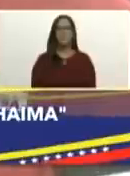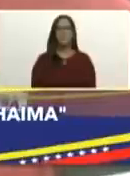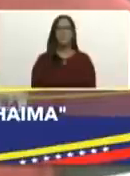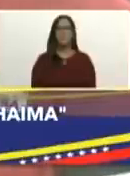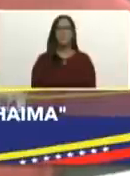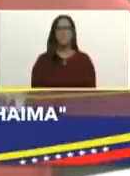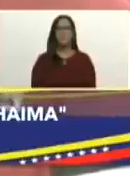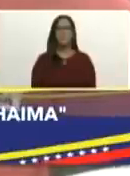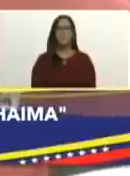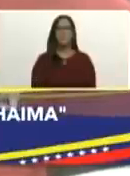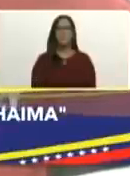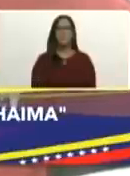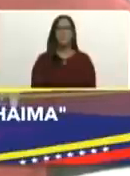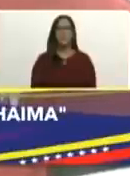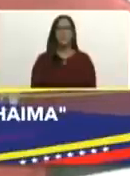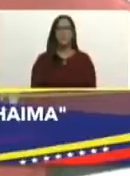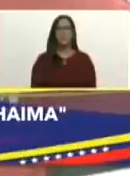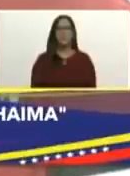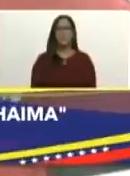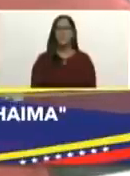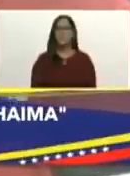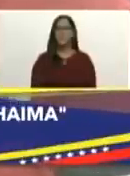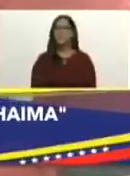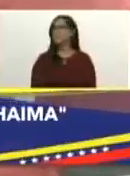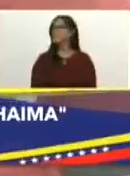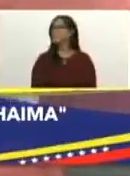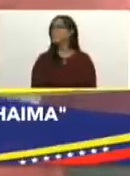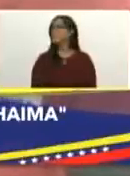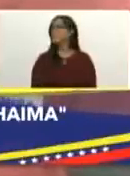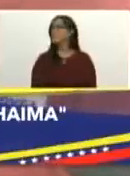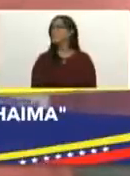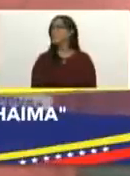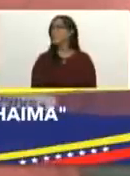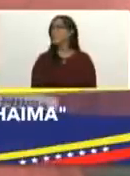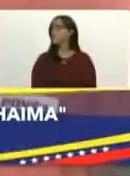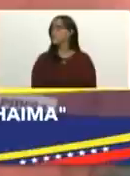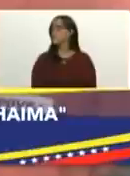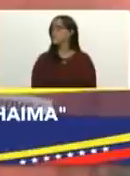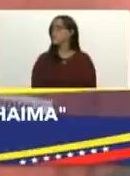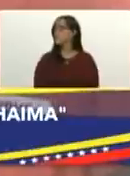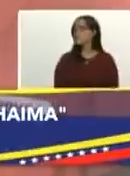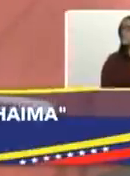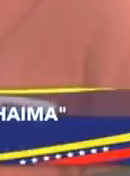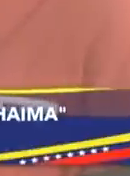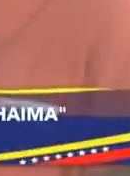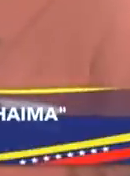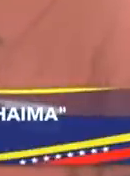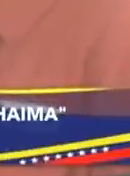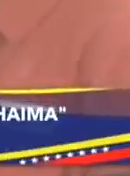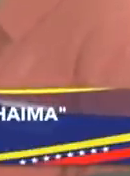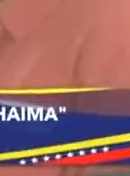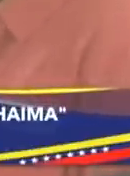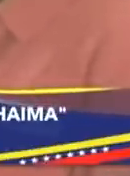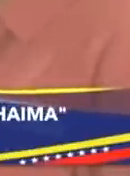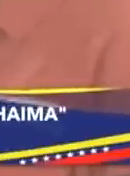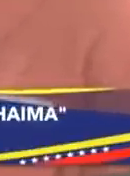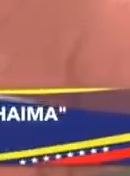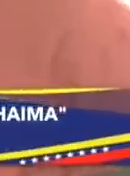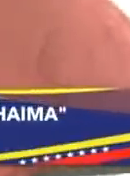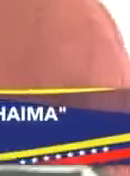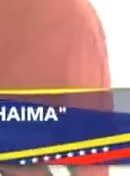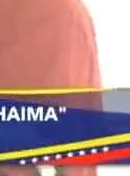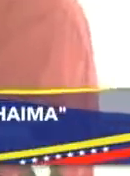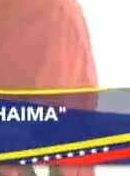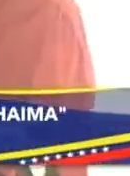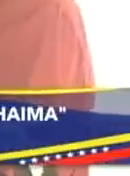Seguimos acá en debate permanente porque la guerra del imperialismo norteamericano no cesa y es